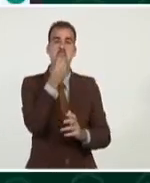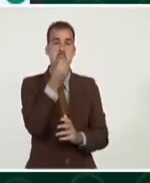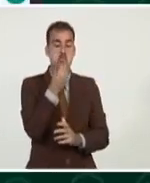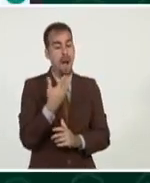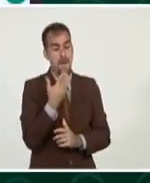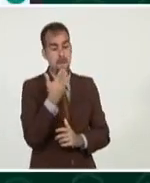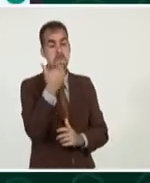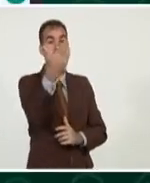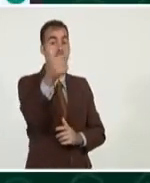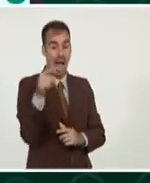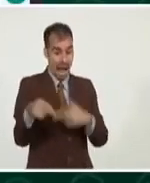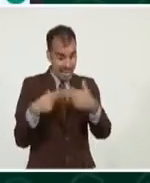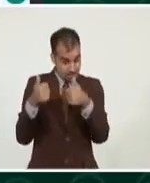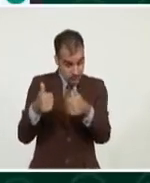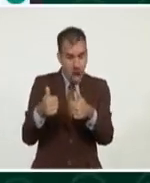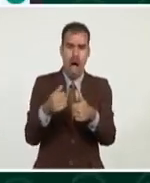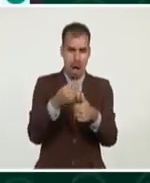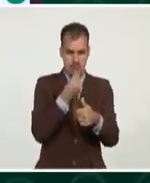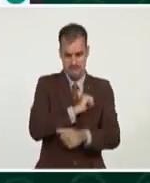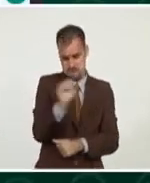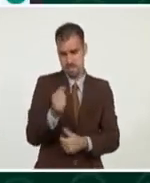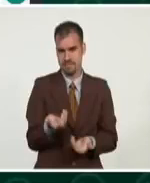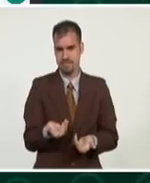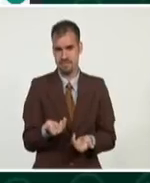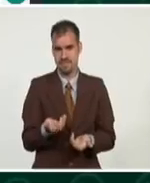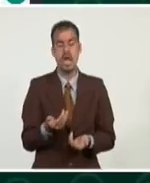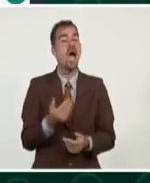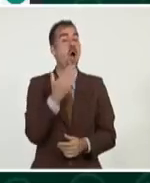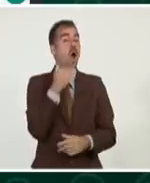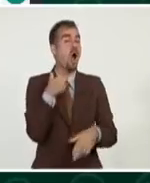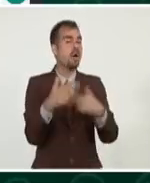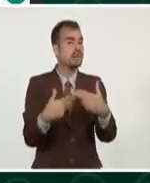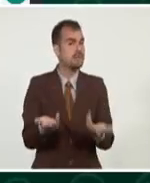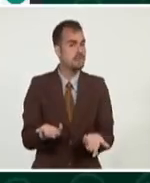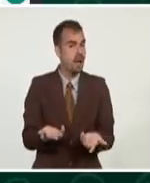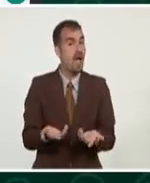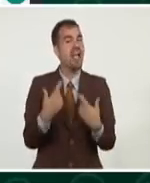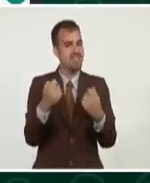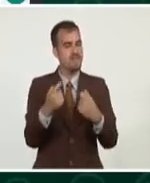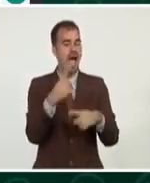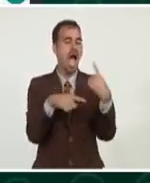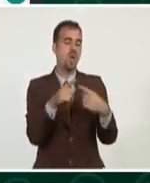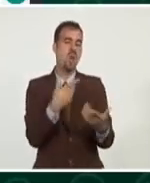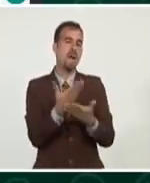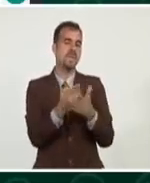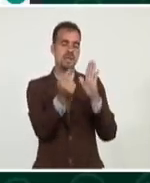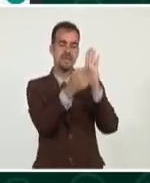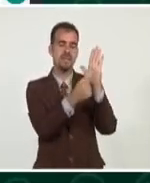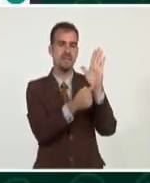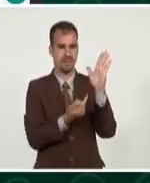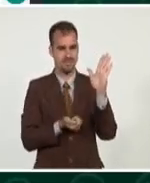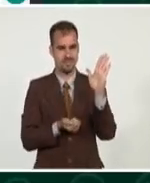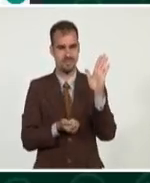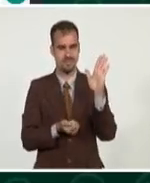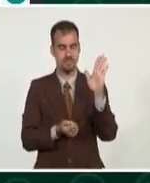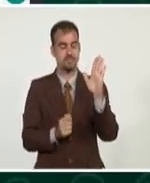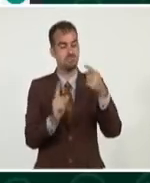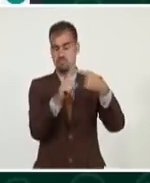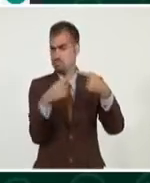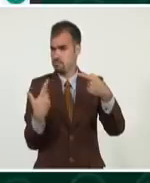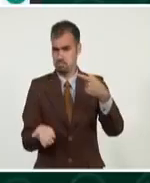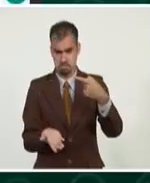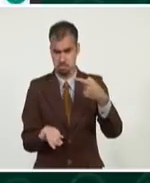uno lo hace bien. Para hacerlo bien uno tiene que tener unas peticiones, y esas peticiones, la primera tiene que